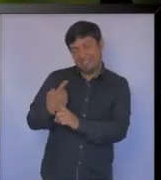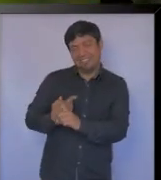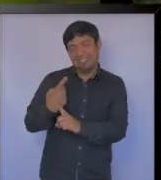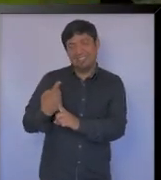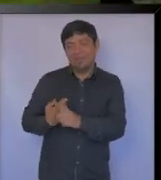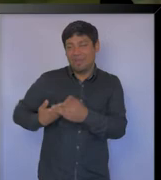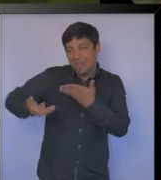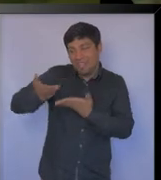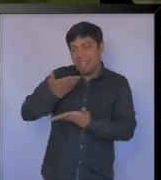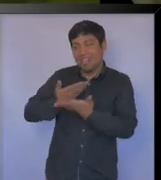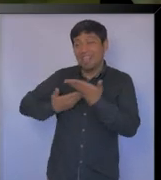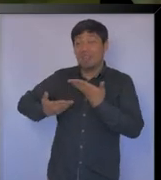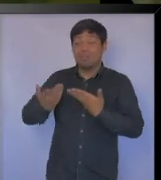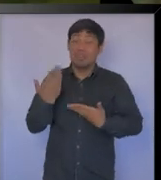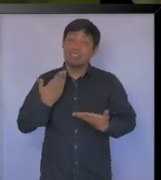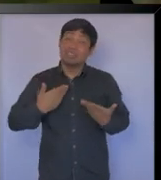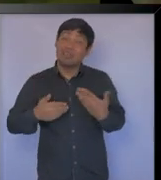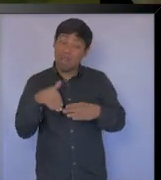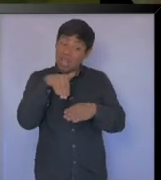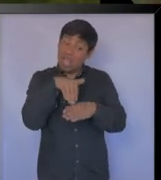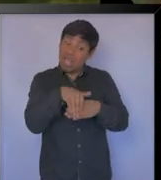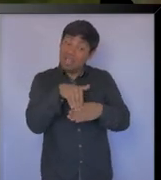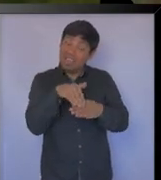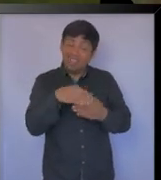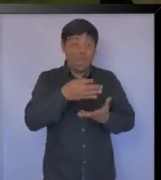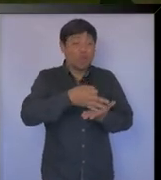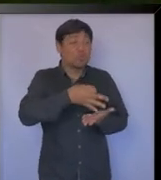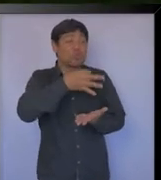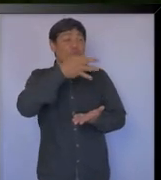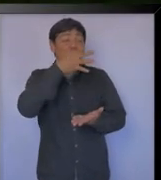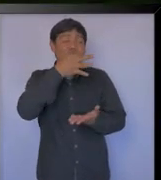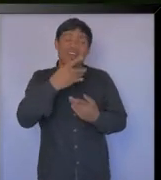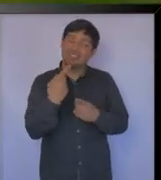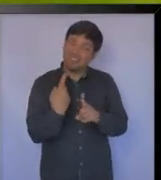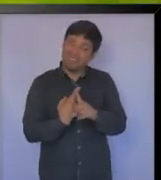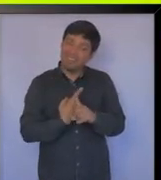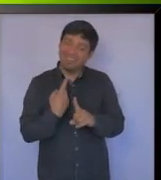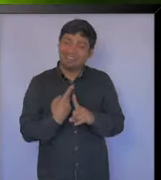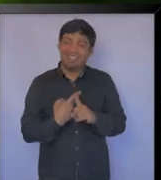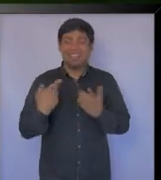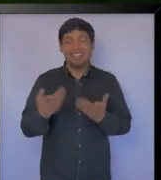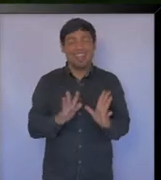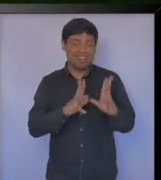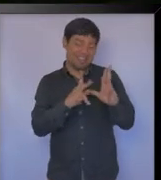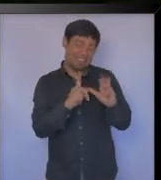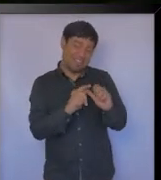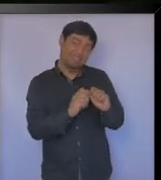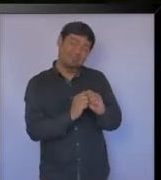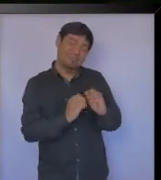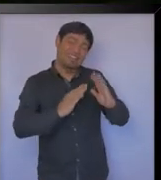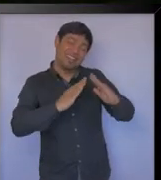nuestros, tardes de charla al calor de nuestra casa.